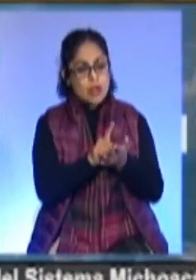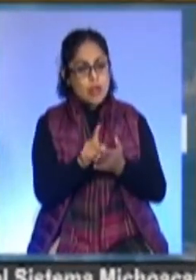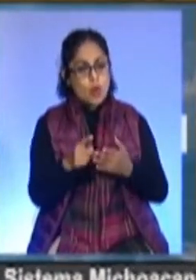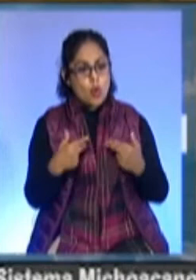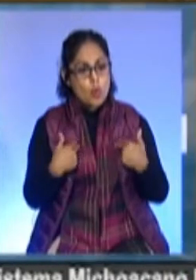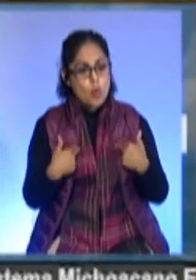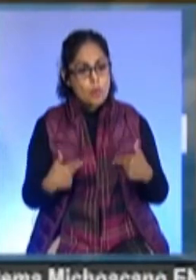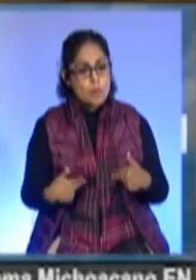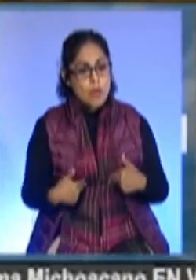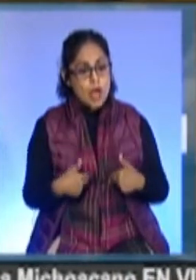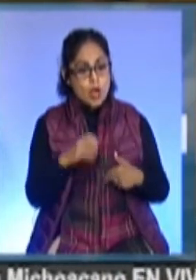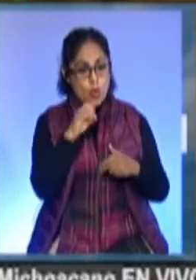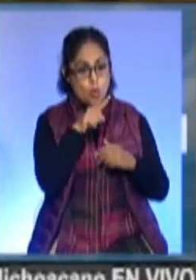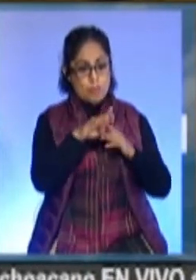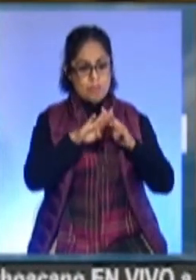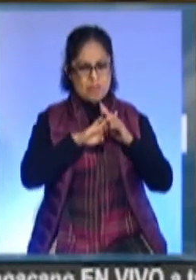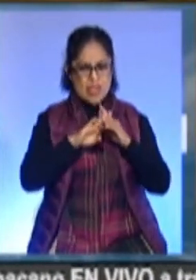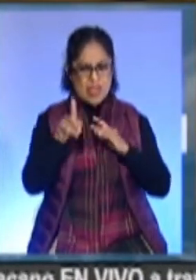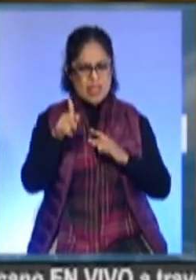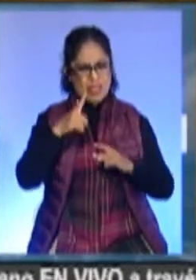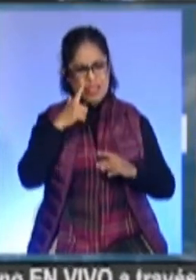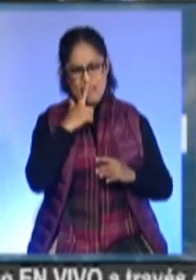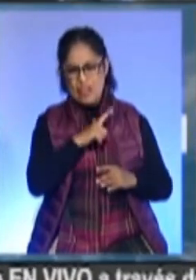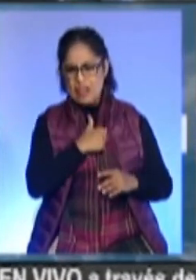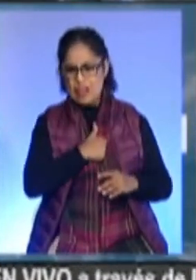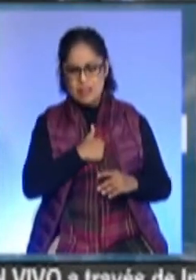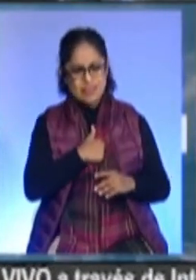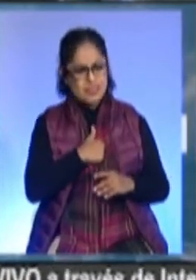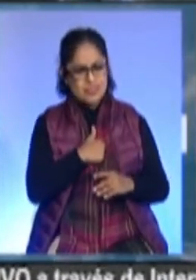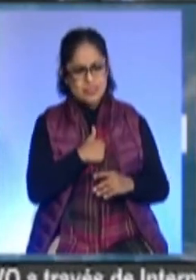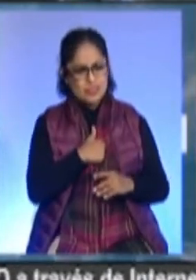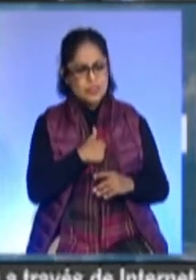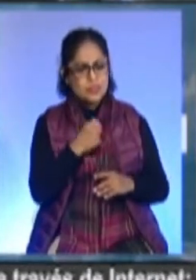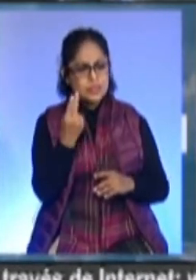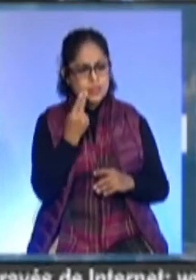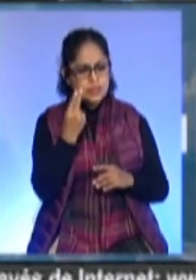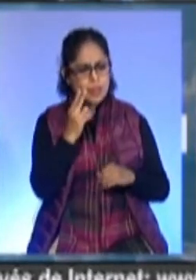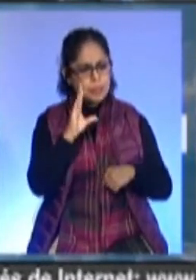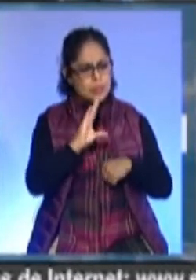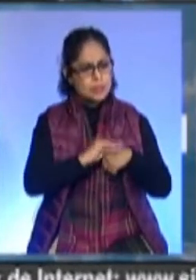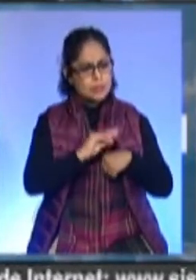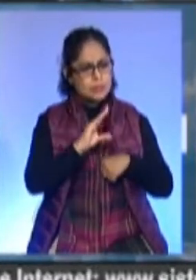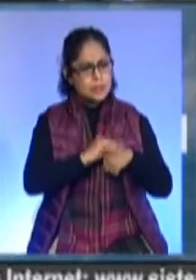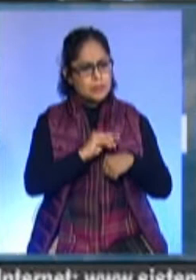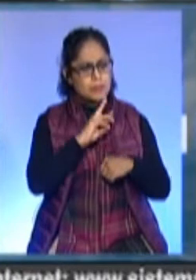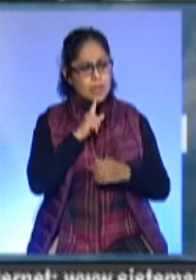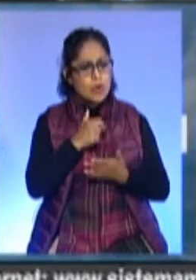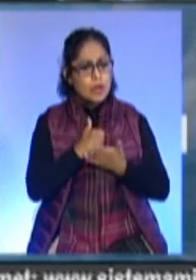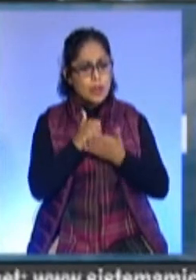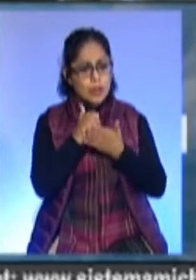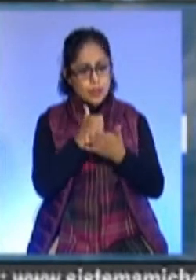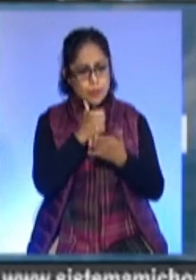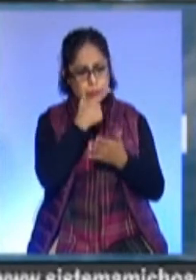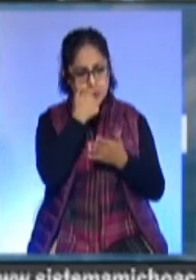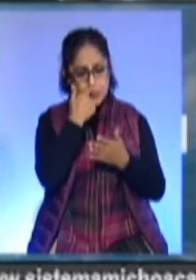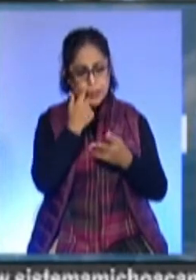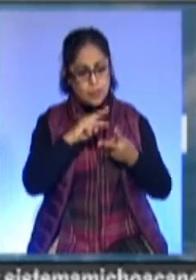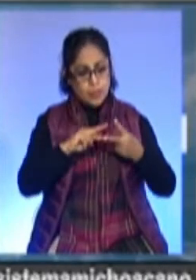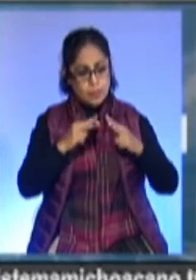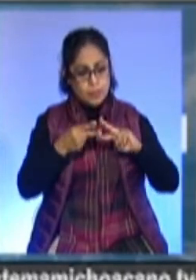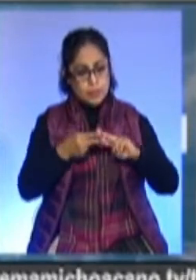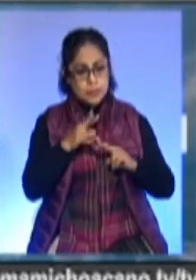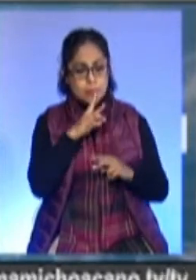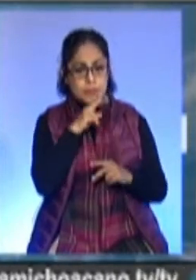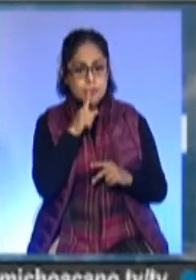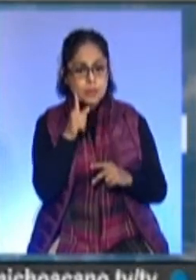una condición de migrante no es un delito, sino es una situación que tenemos que regular, que tenemos que mejorar y que tenemos que convertirla en este aspecto